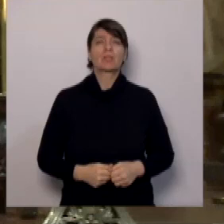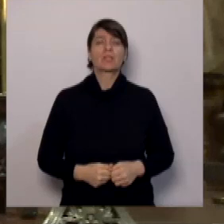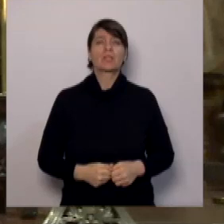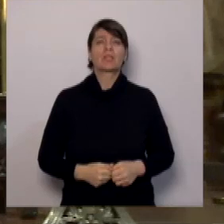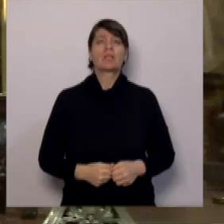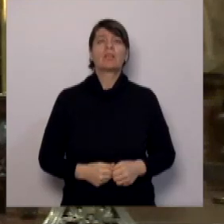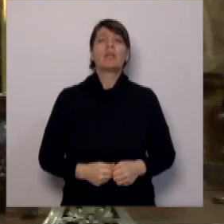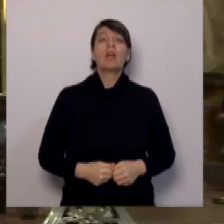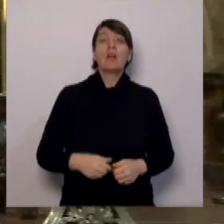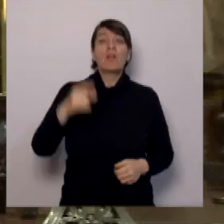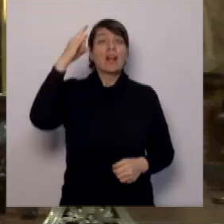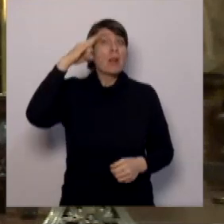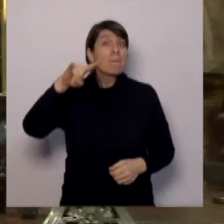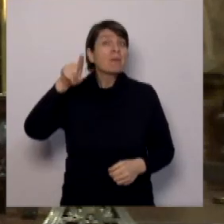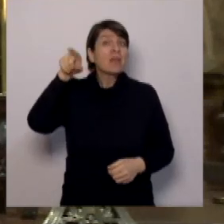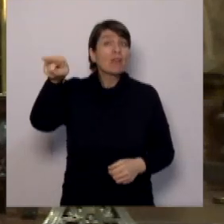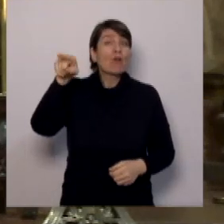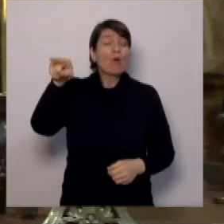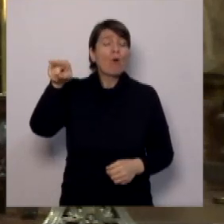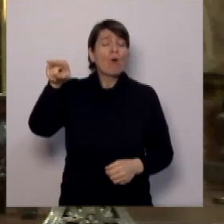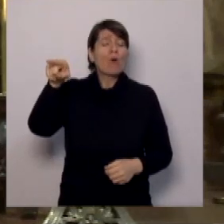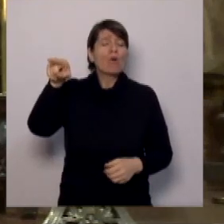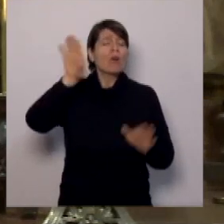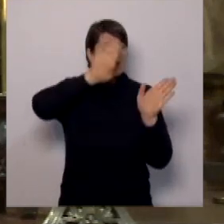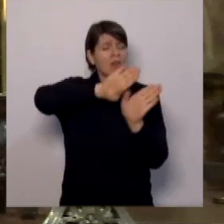del enemigo